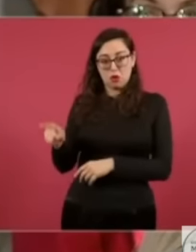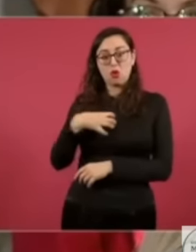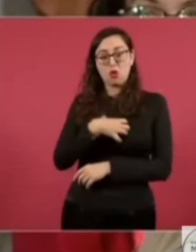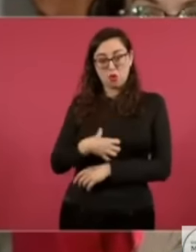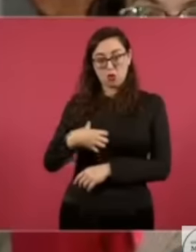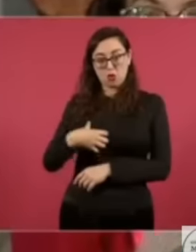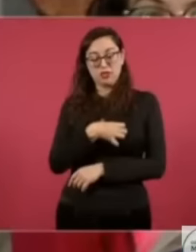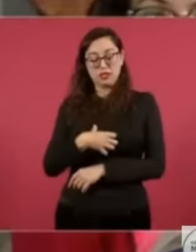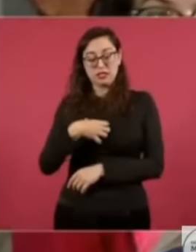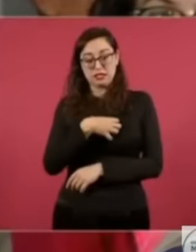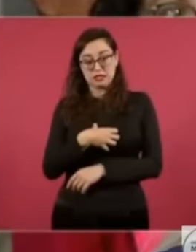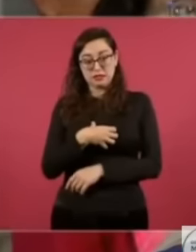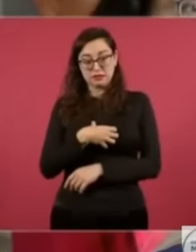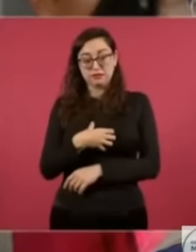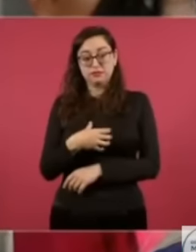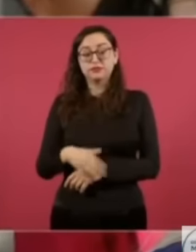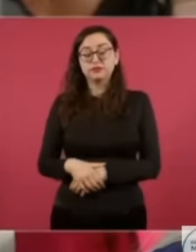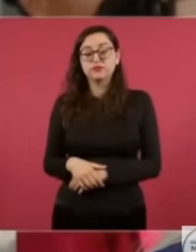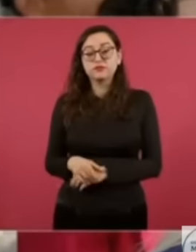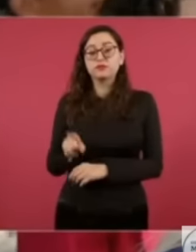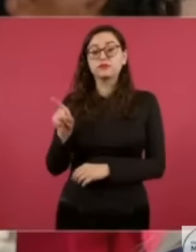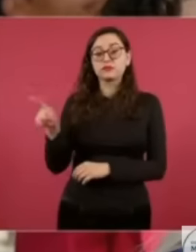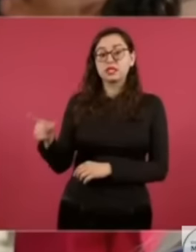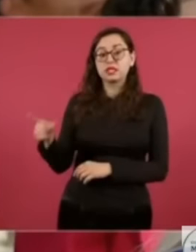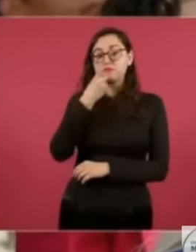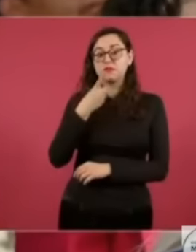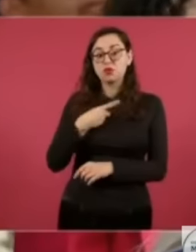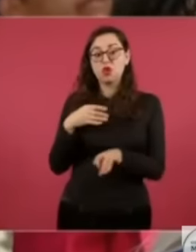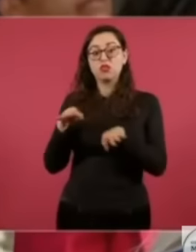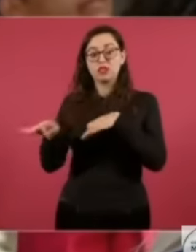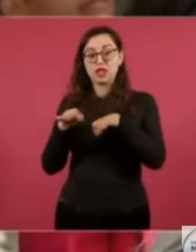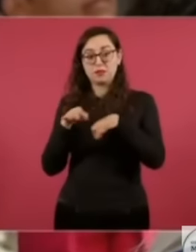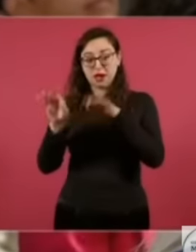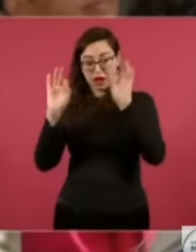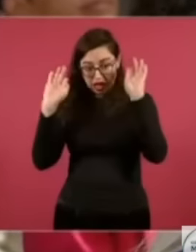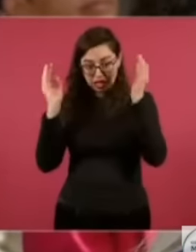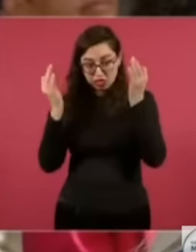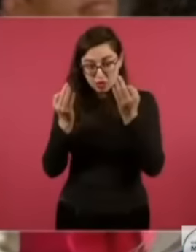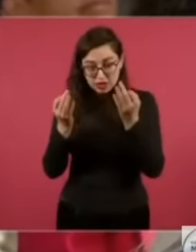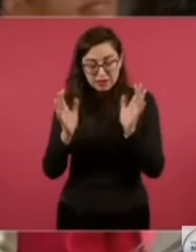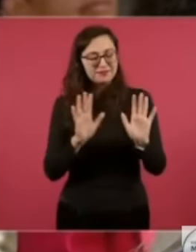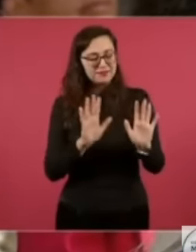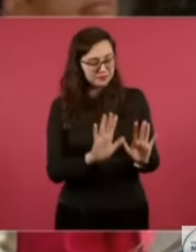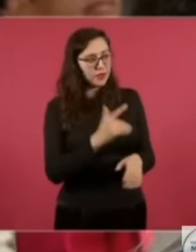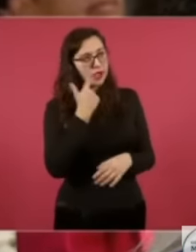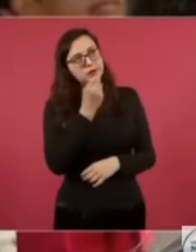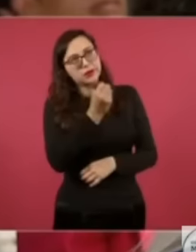Le pregunté, él casualmente me comentó que estaba en aduanas. Mira, ah, bueno, veamos. Mira, Reina.